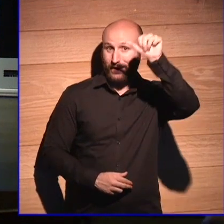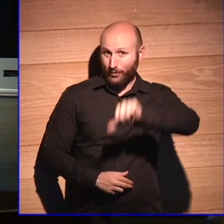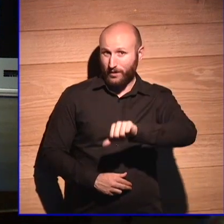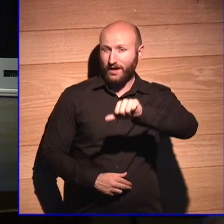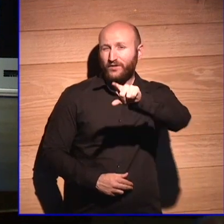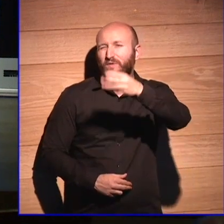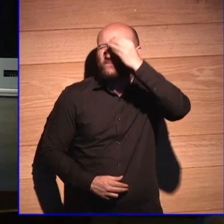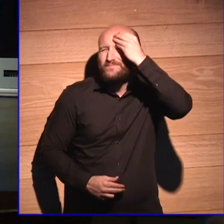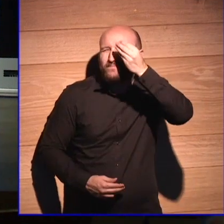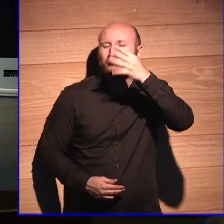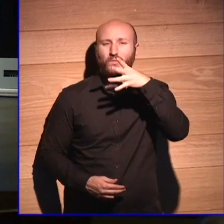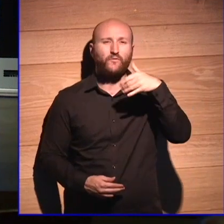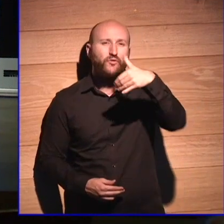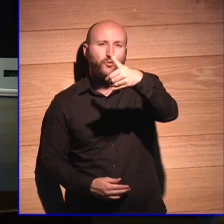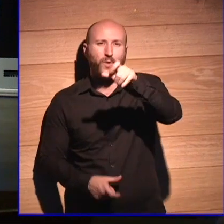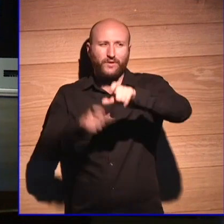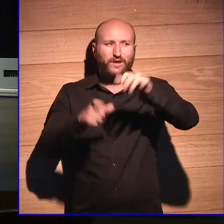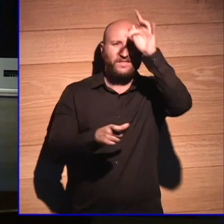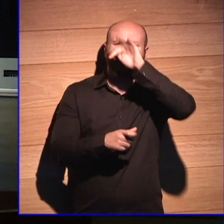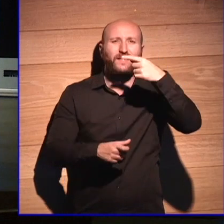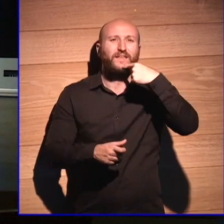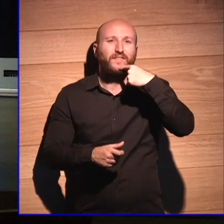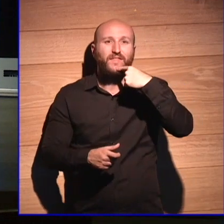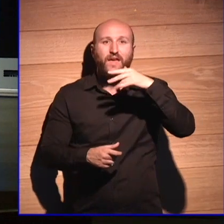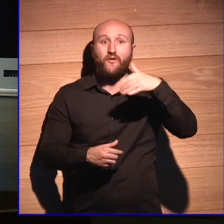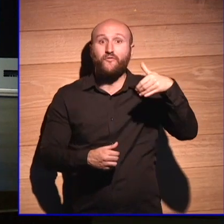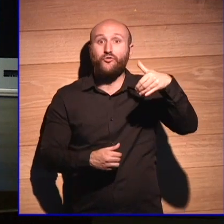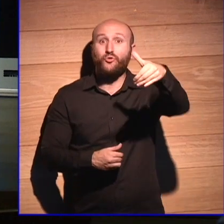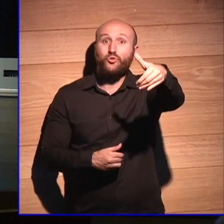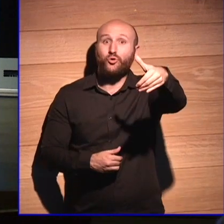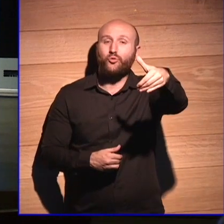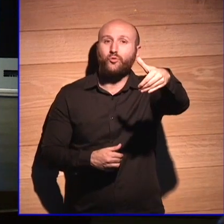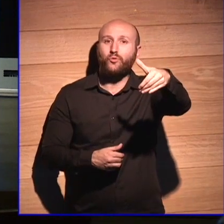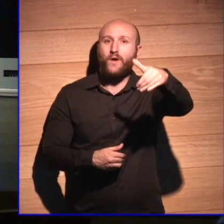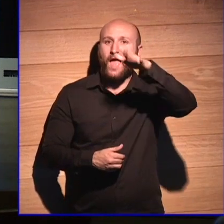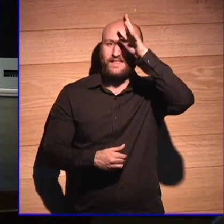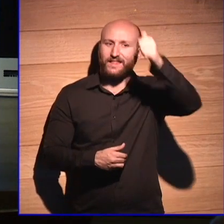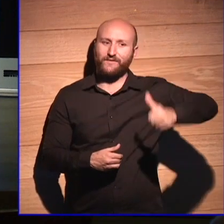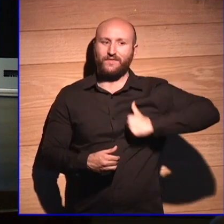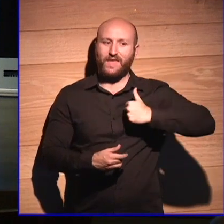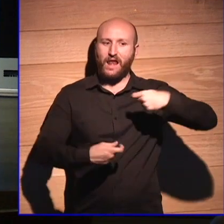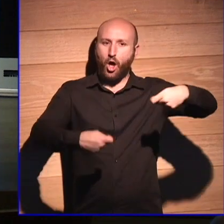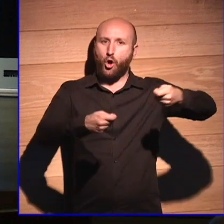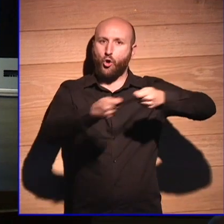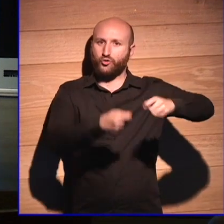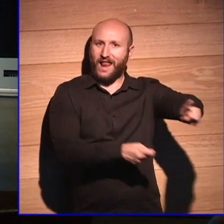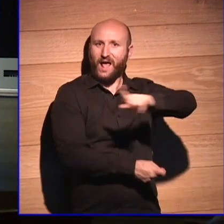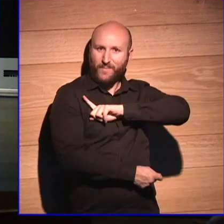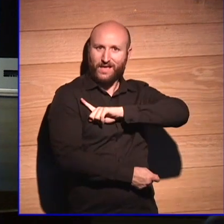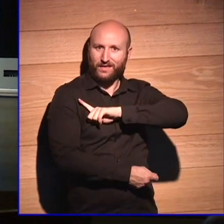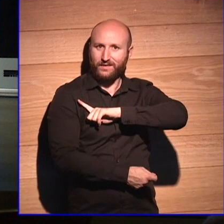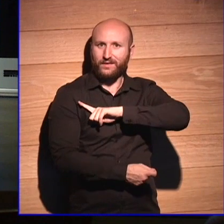este futuro que muchos teóricos han dicho de que nos va a controlar una inteligencia artificial, nos va a controlar la